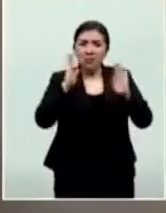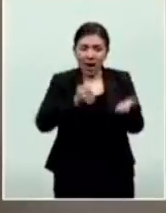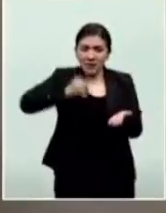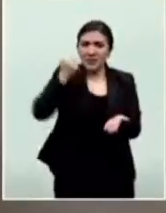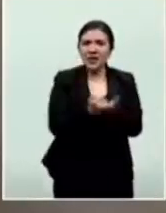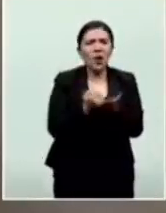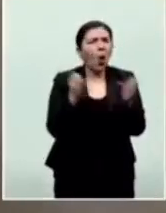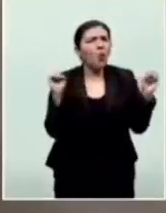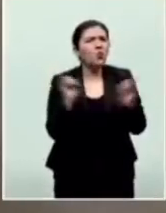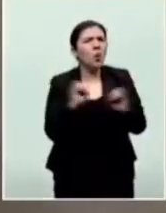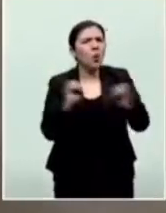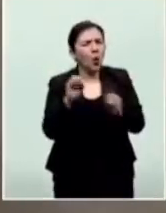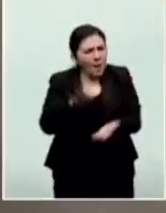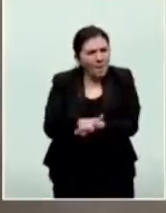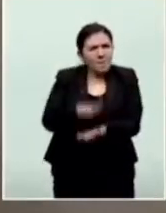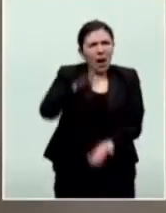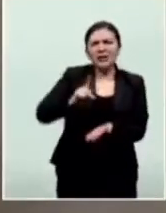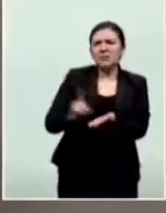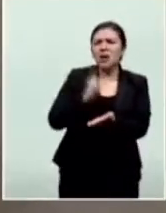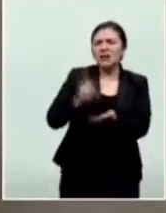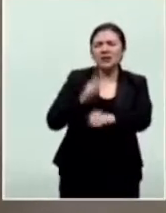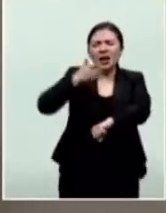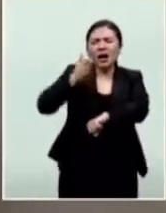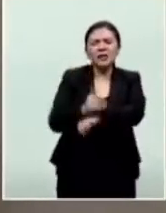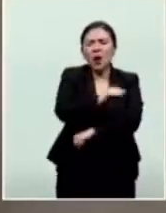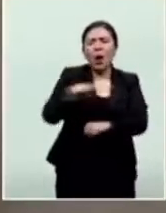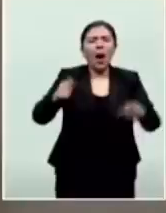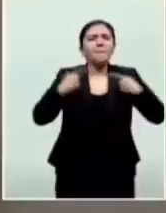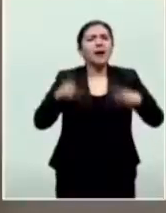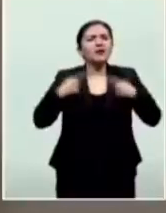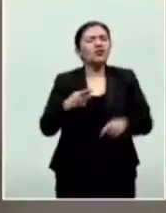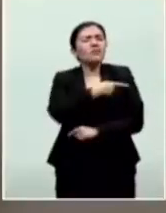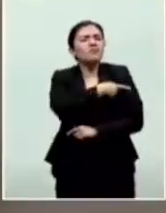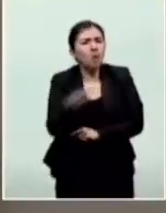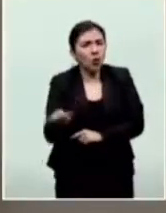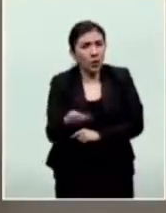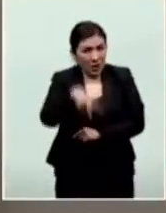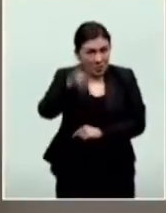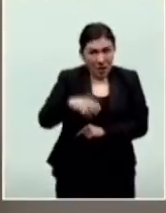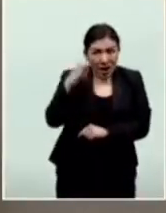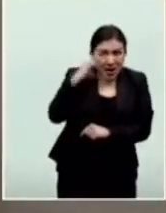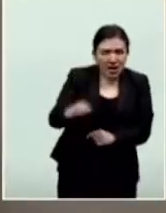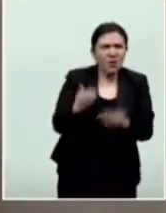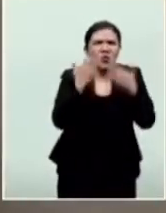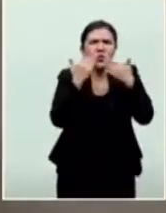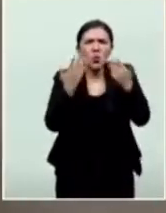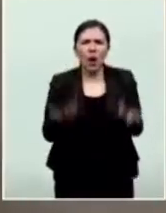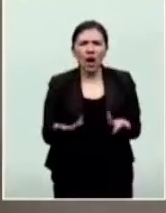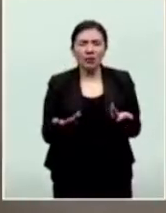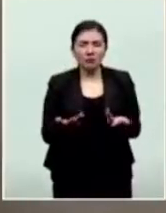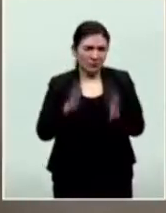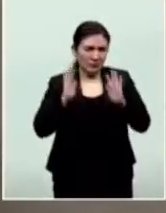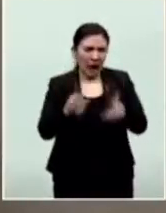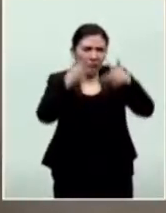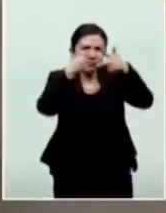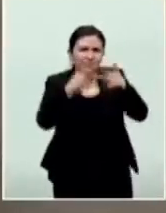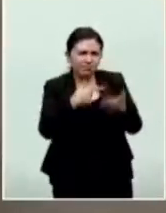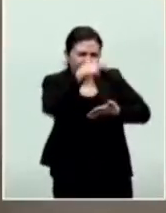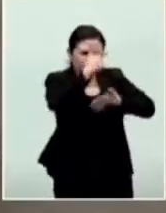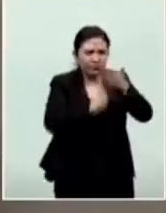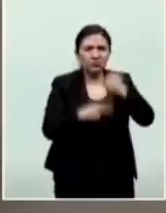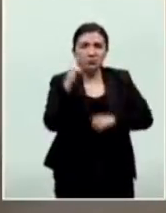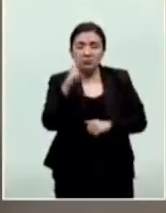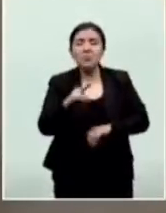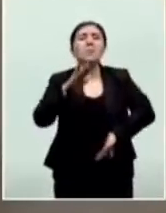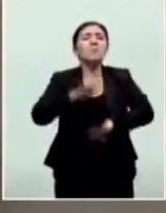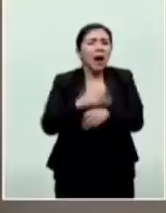que castiga en la mayoría de los casos la pobreza y no la delincuencia, y que estadísticamente